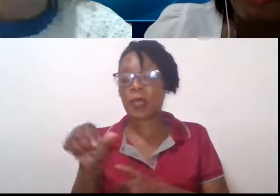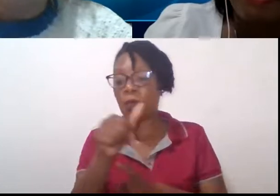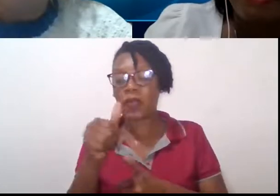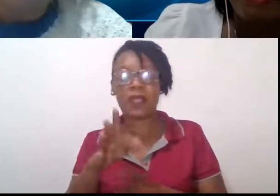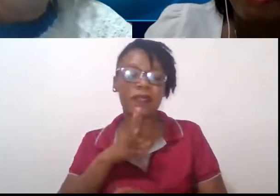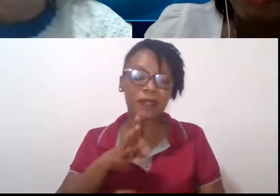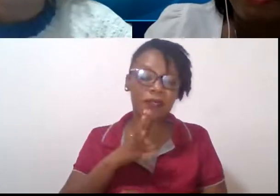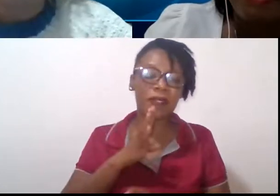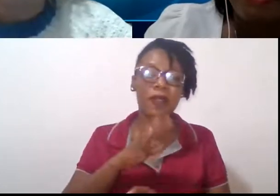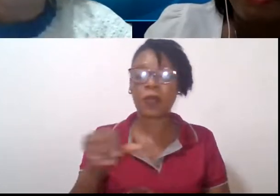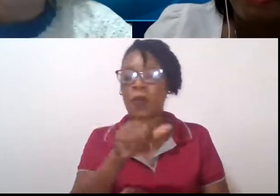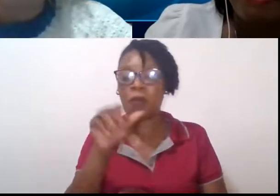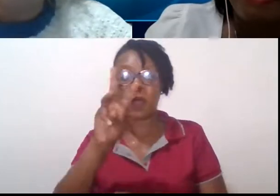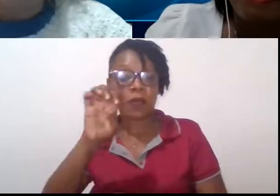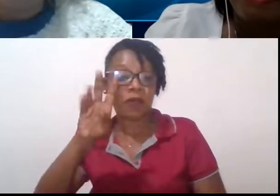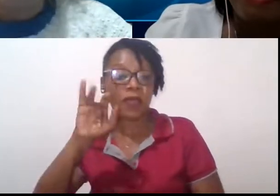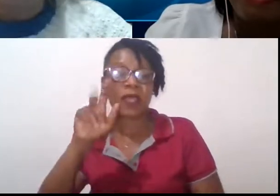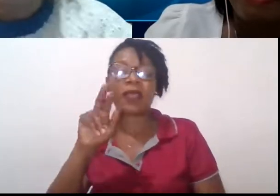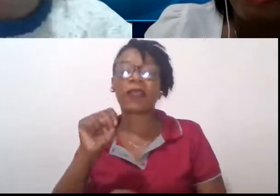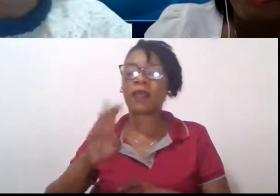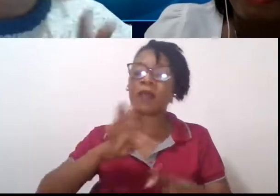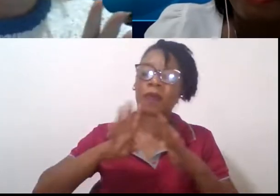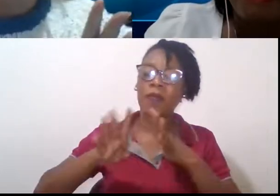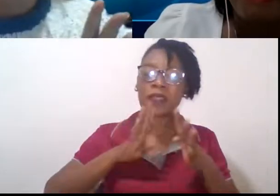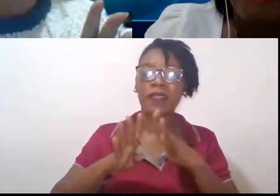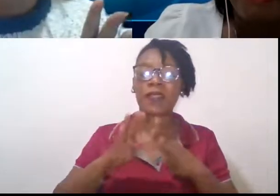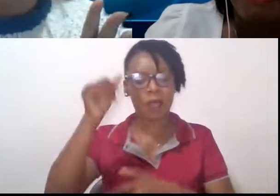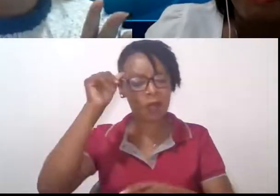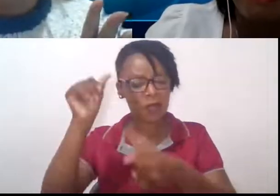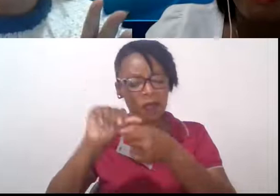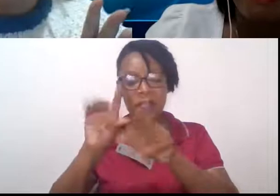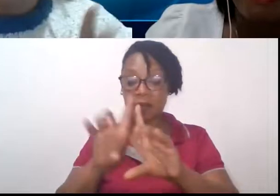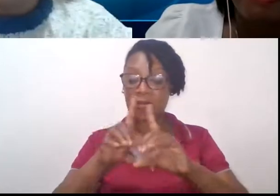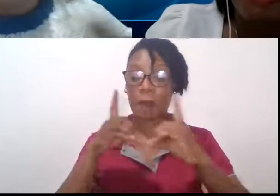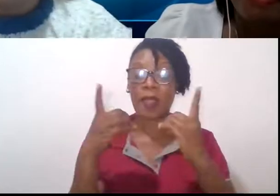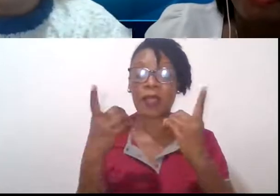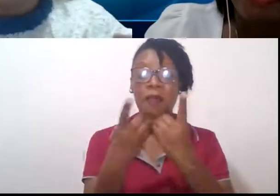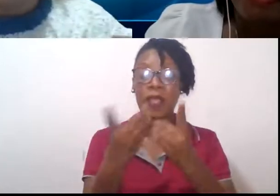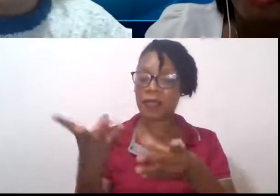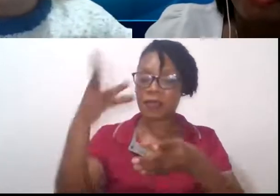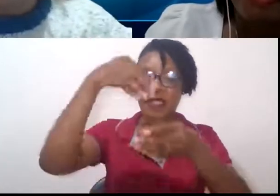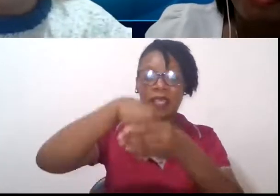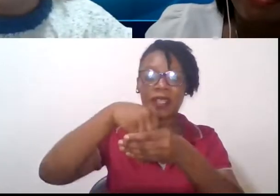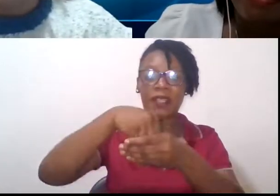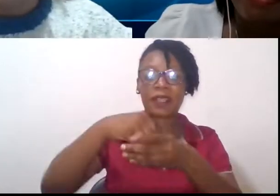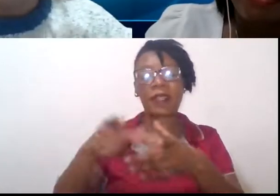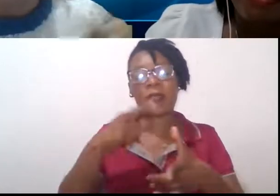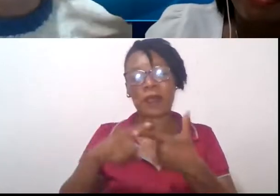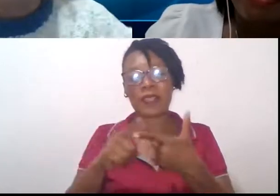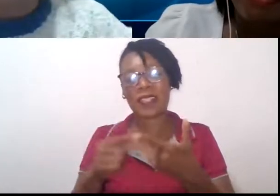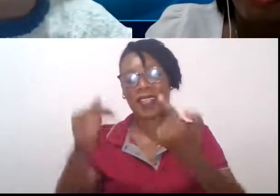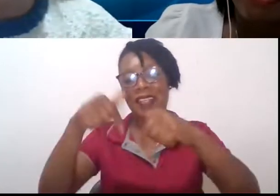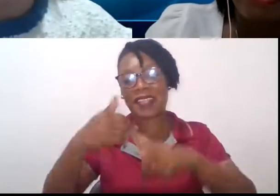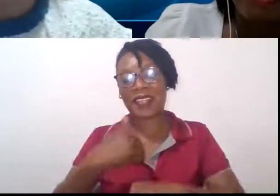otros webinarios, otros conversatorios. Recordemos que somos un departamento integral, entonces aquí tenemos